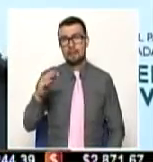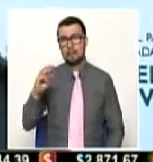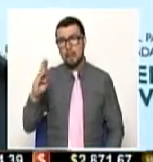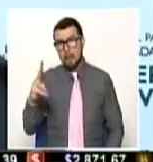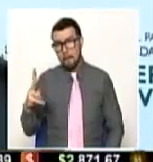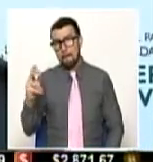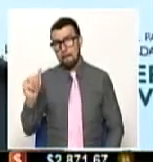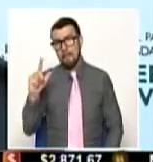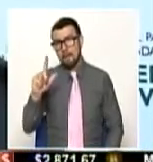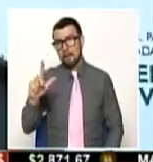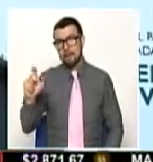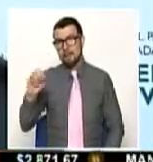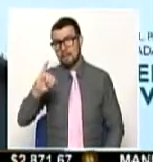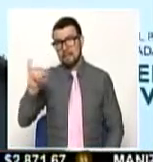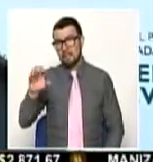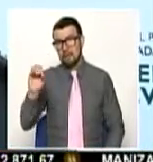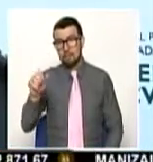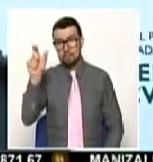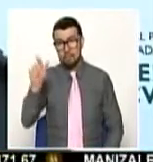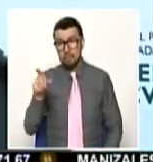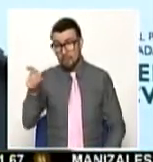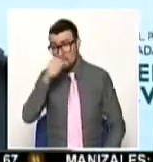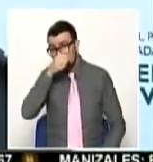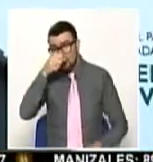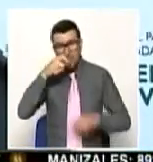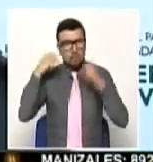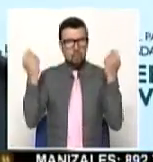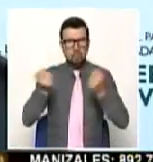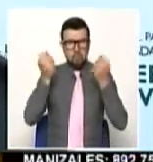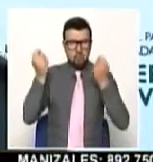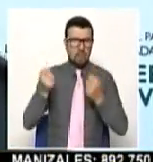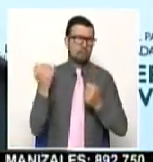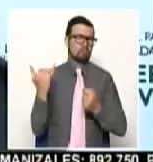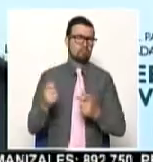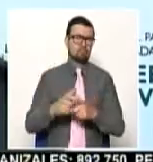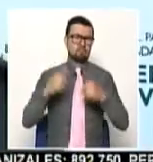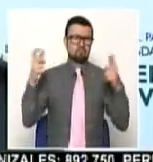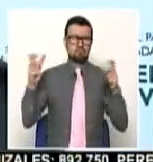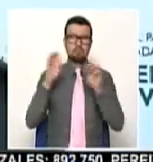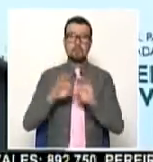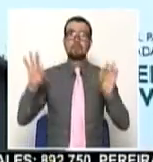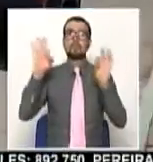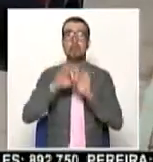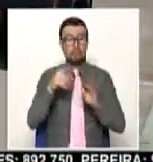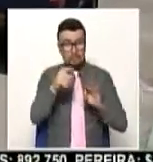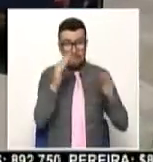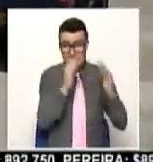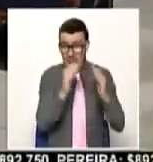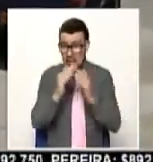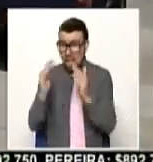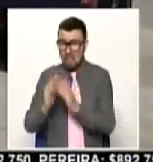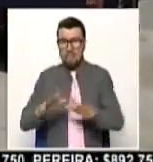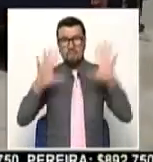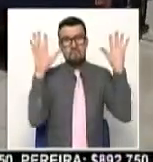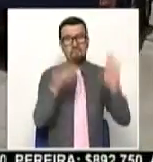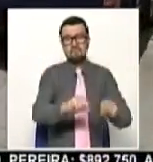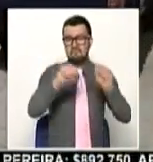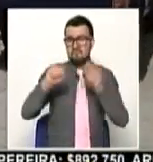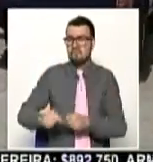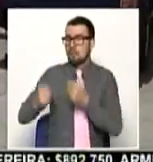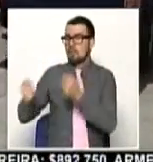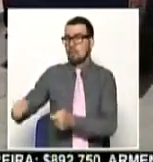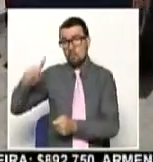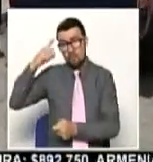Gitano, quien es un reconocido narcotraficante de esta jurisdicción, que fue capturado en